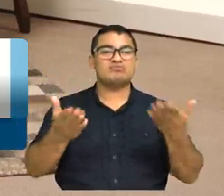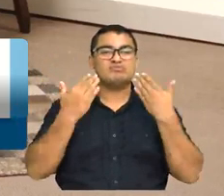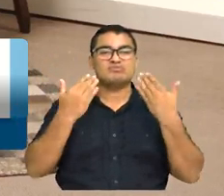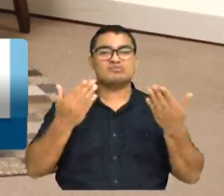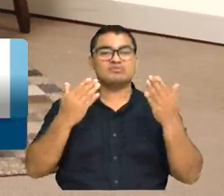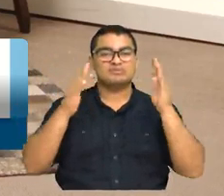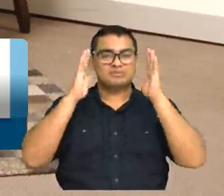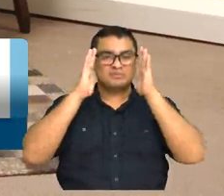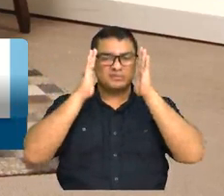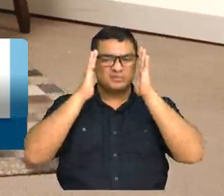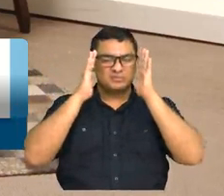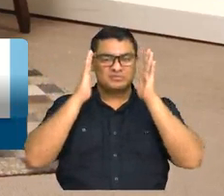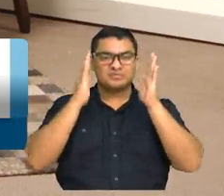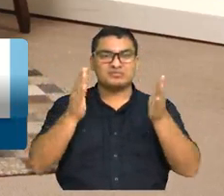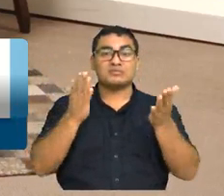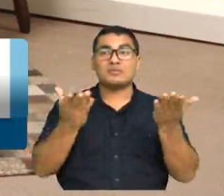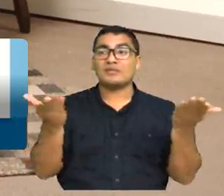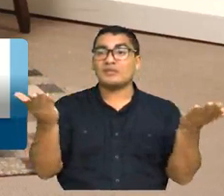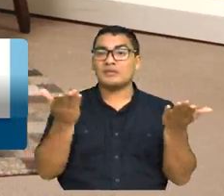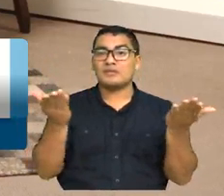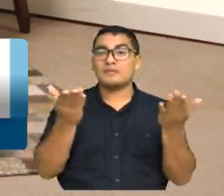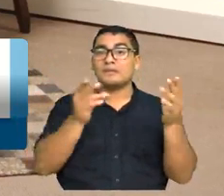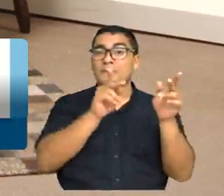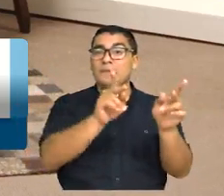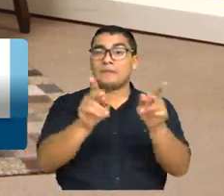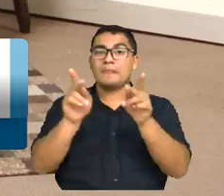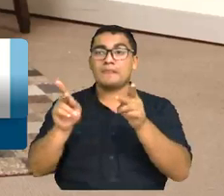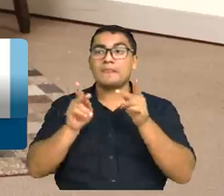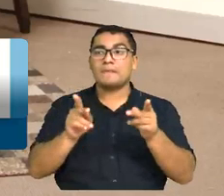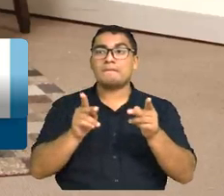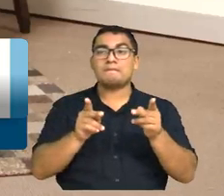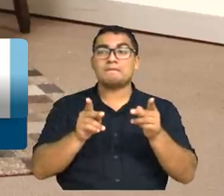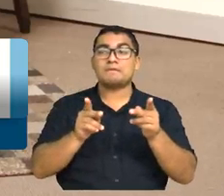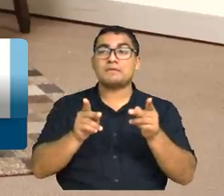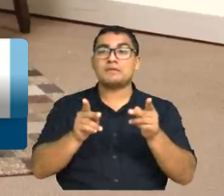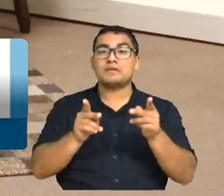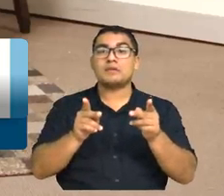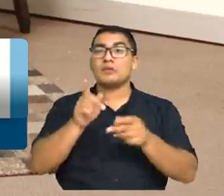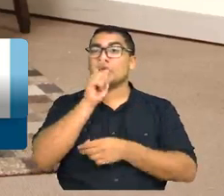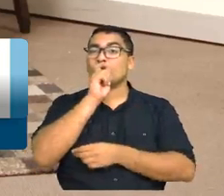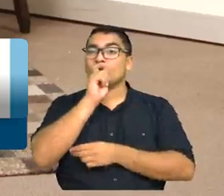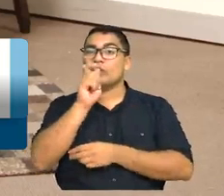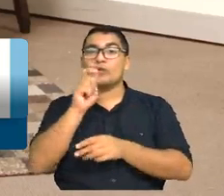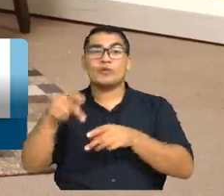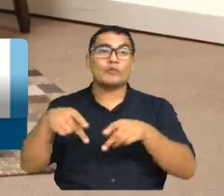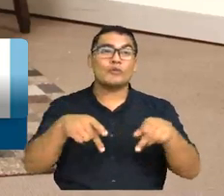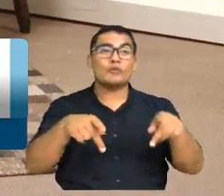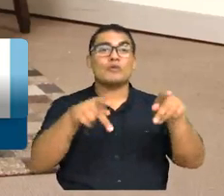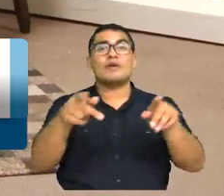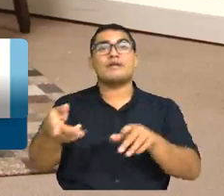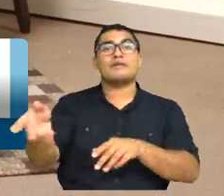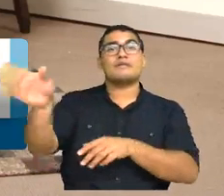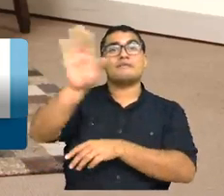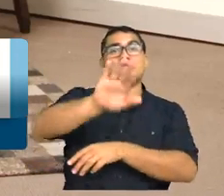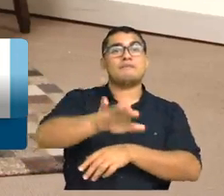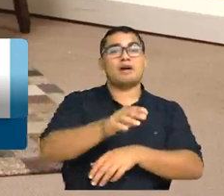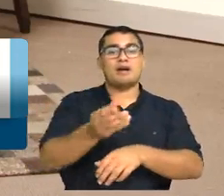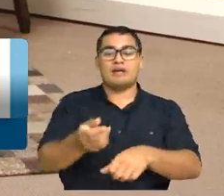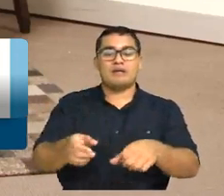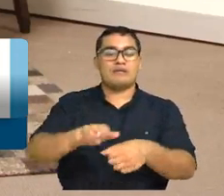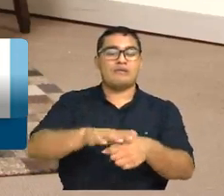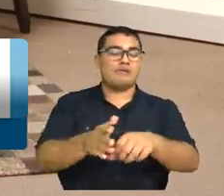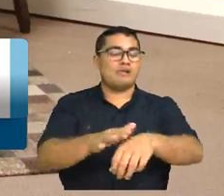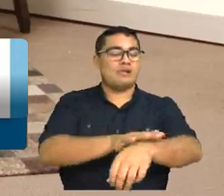época. De que a veces las personas salen al mar o no se protegen correctamente, que es lo que ocurre el golpe de